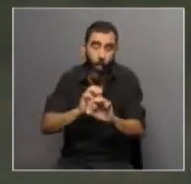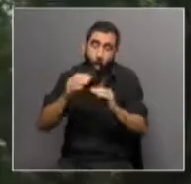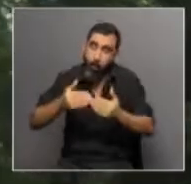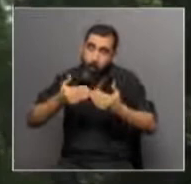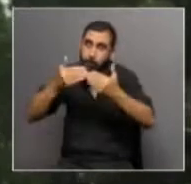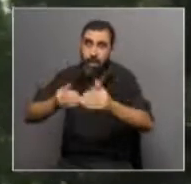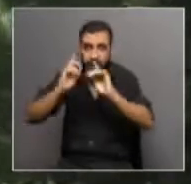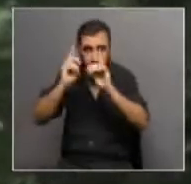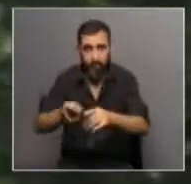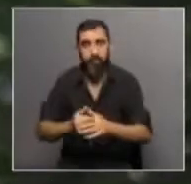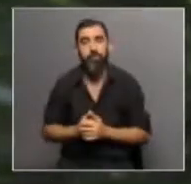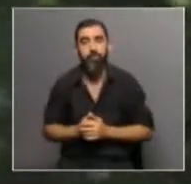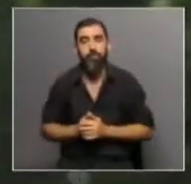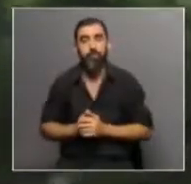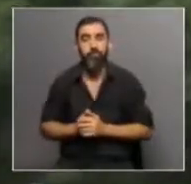más.